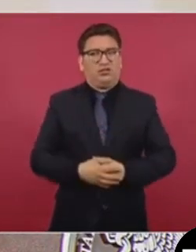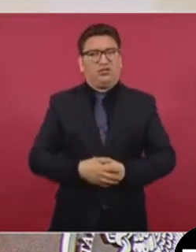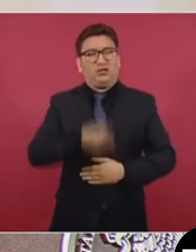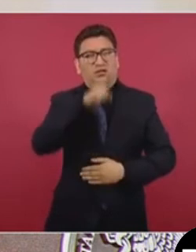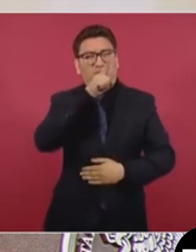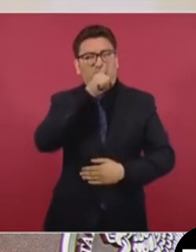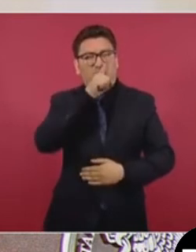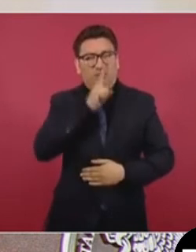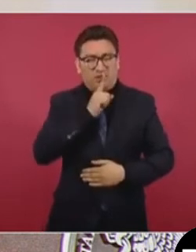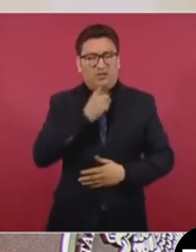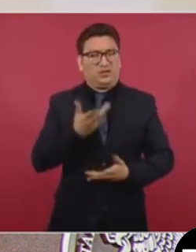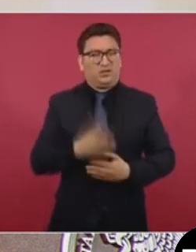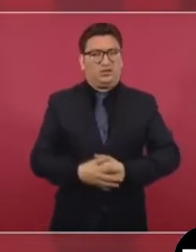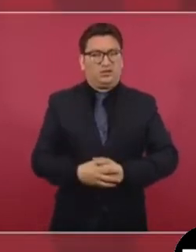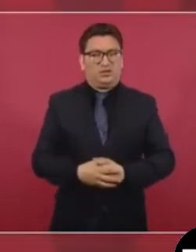Mintiendo